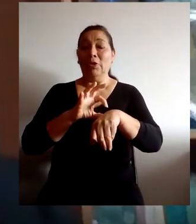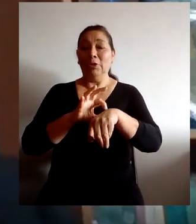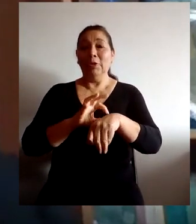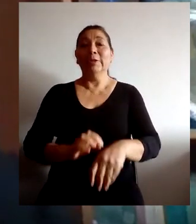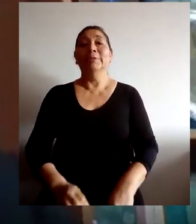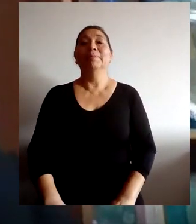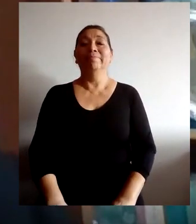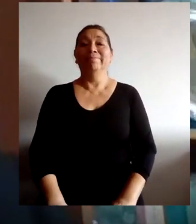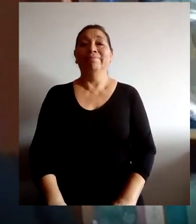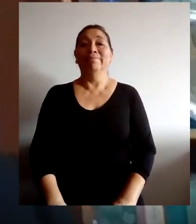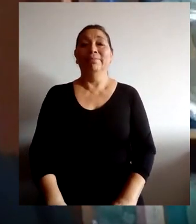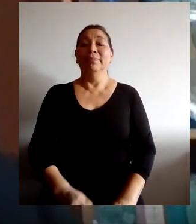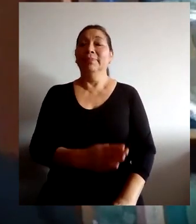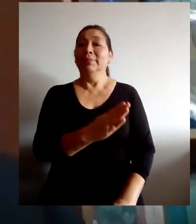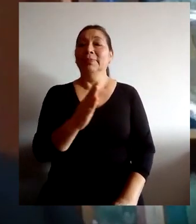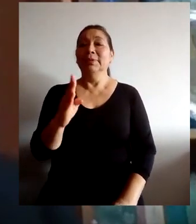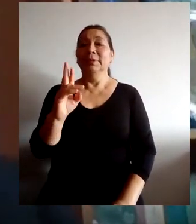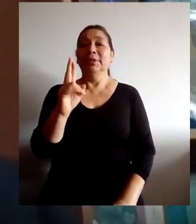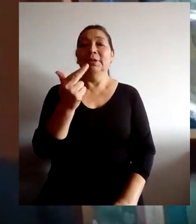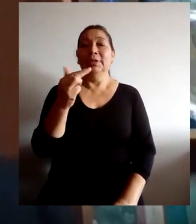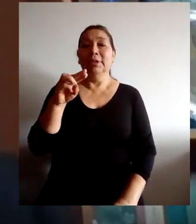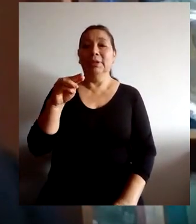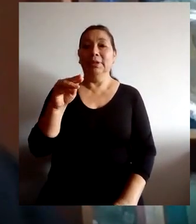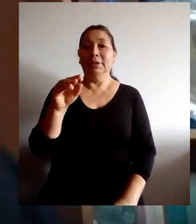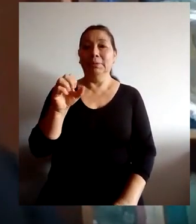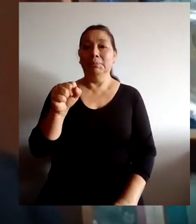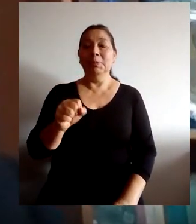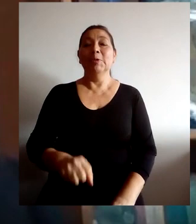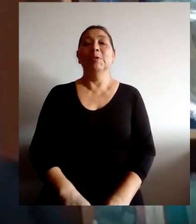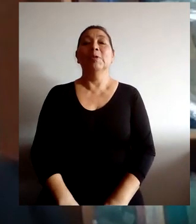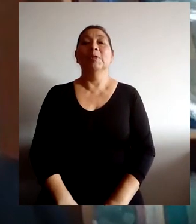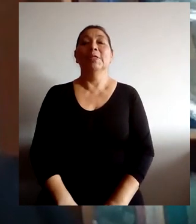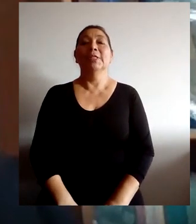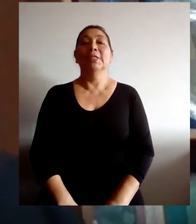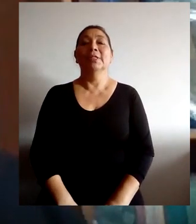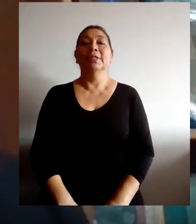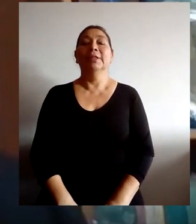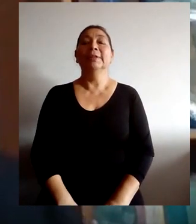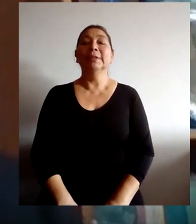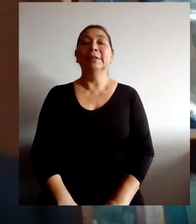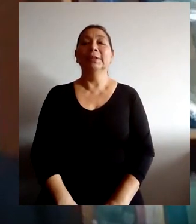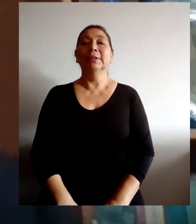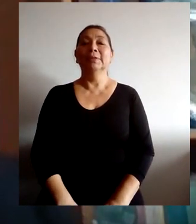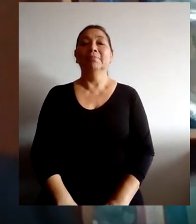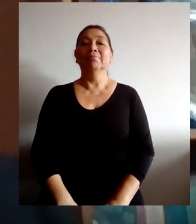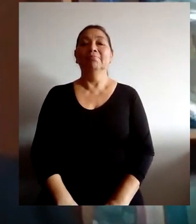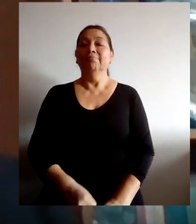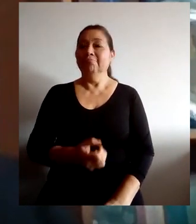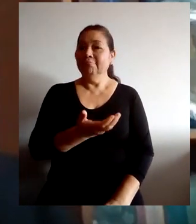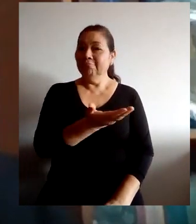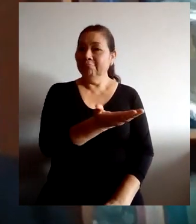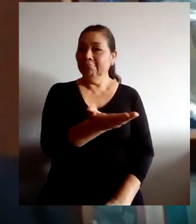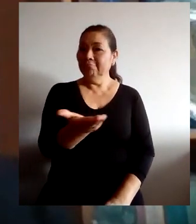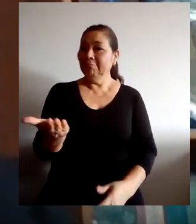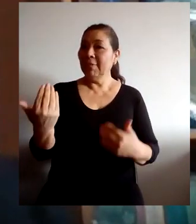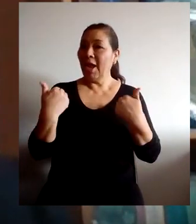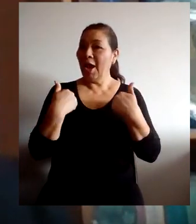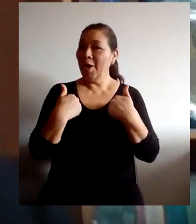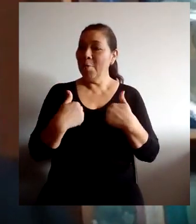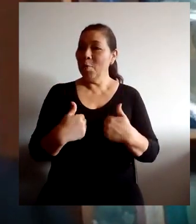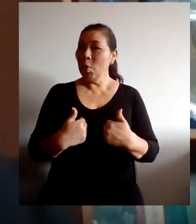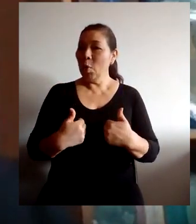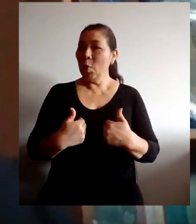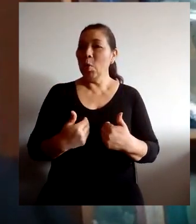sala, señores abogados, justiciables y público en general, muy buenos